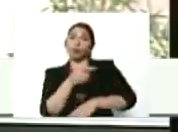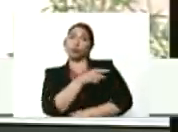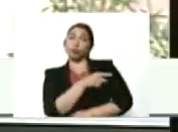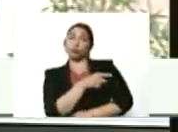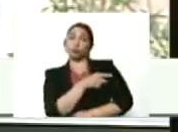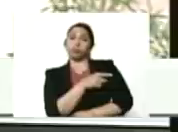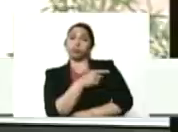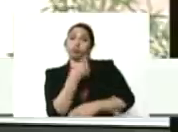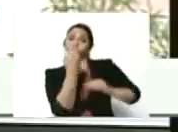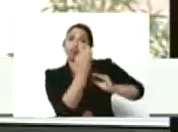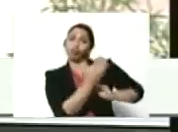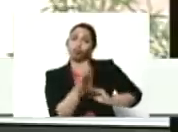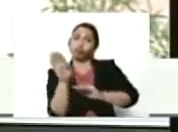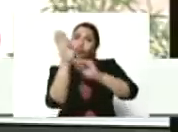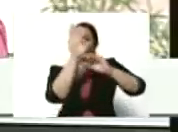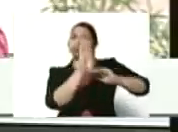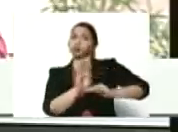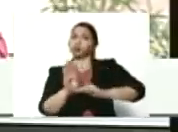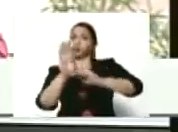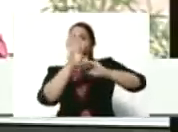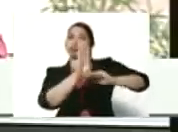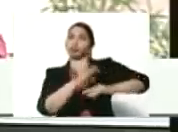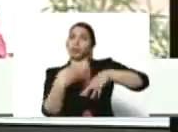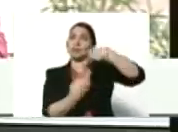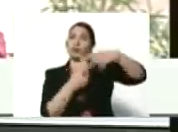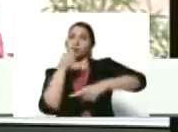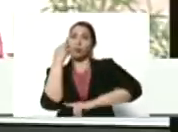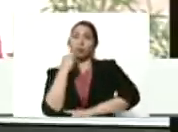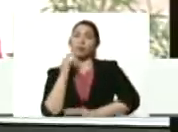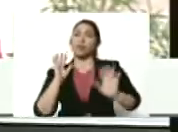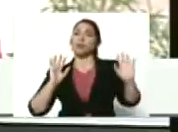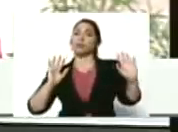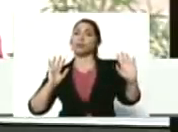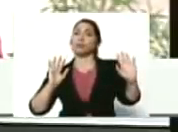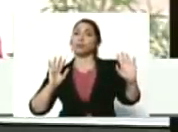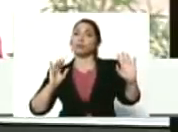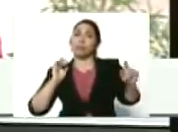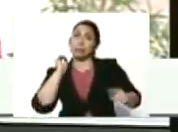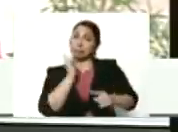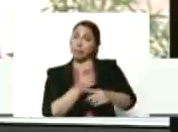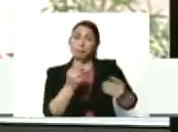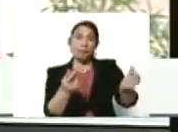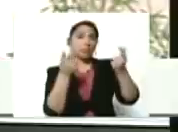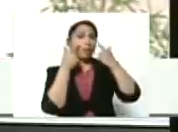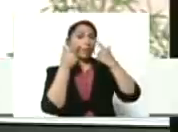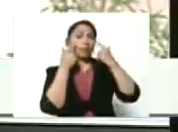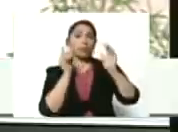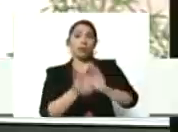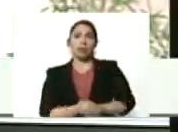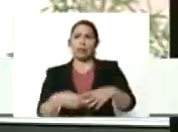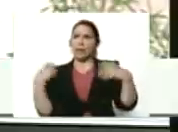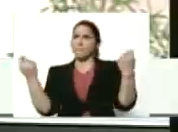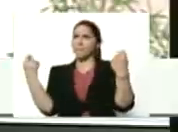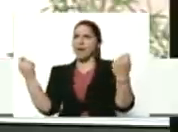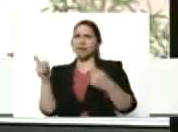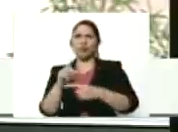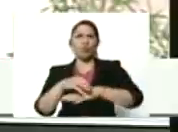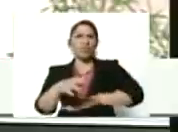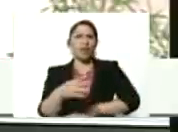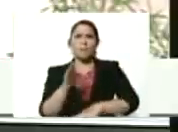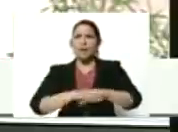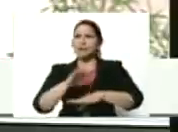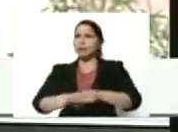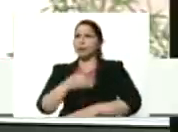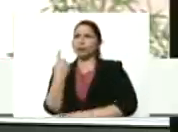el escudo protector de la revolución bolivariana. Tienes que estar pendiente. Una campaña, mira, no dejan pasar un